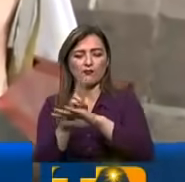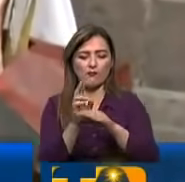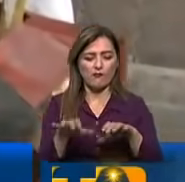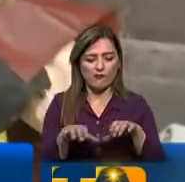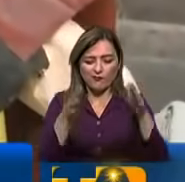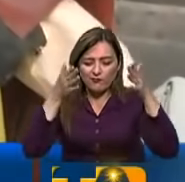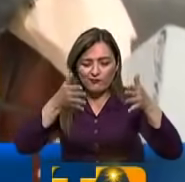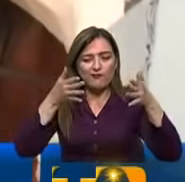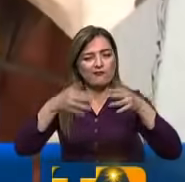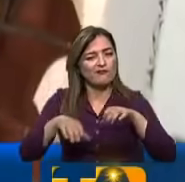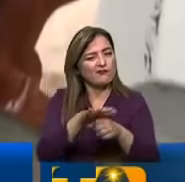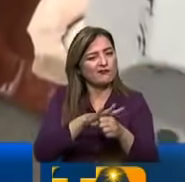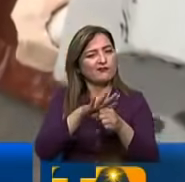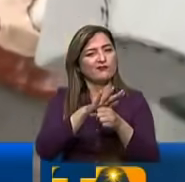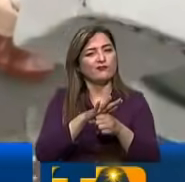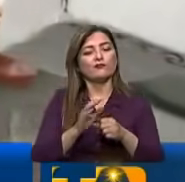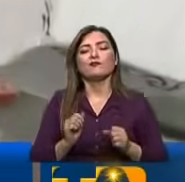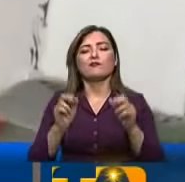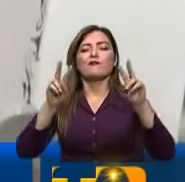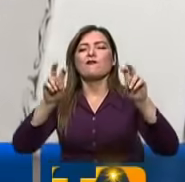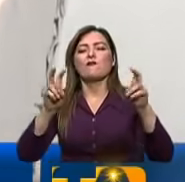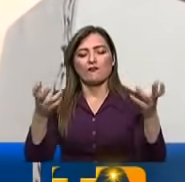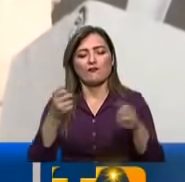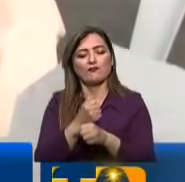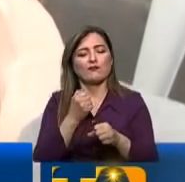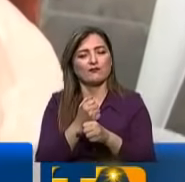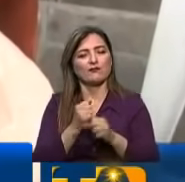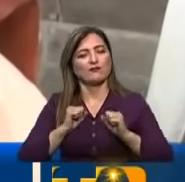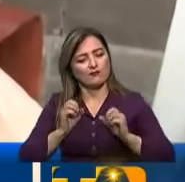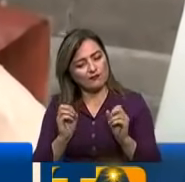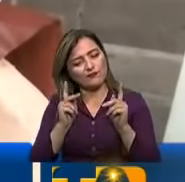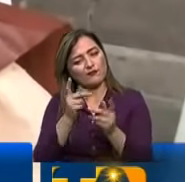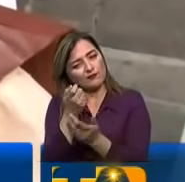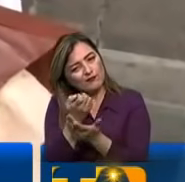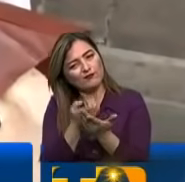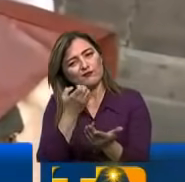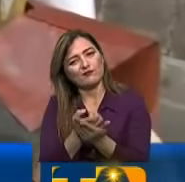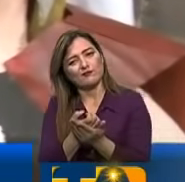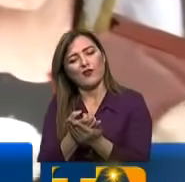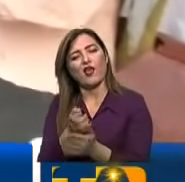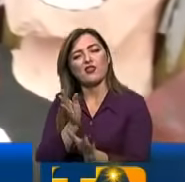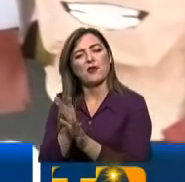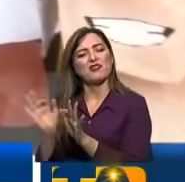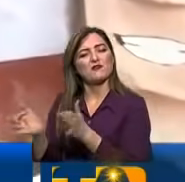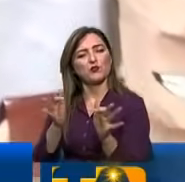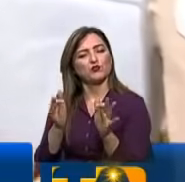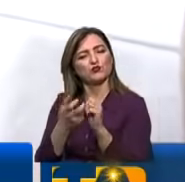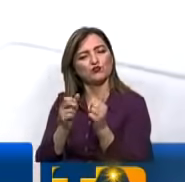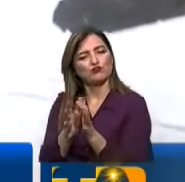generar medios de vida. Y nada más terapéutico que generar medios de vida, ingresos para las personas que les permite